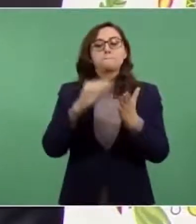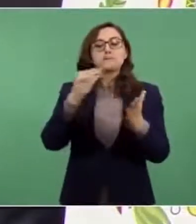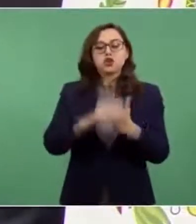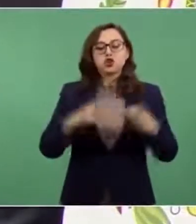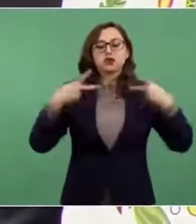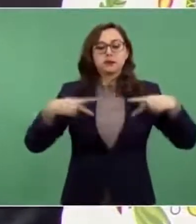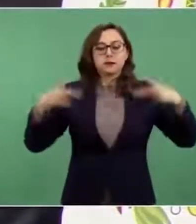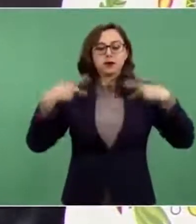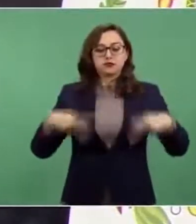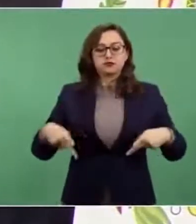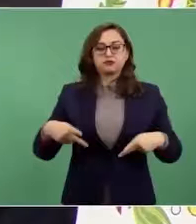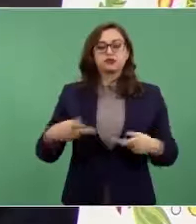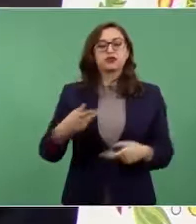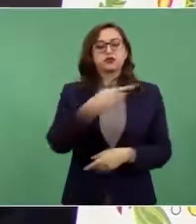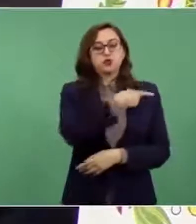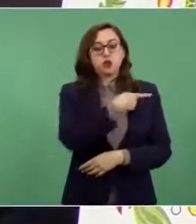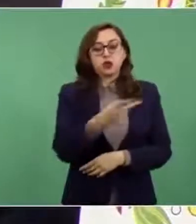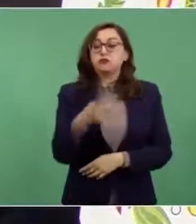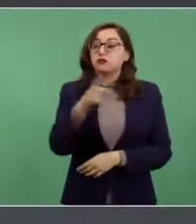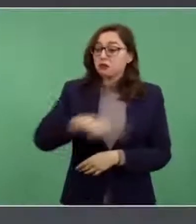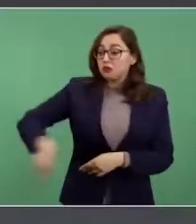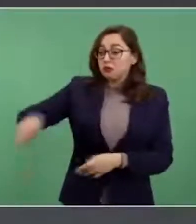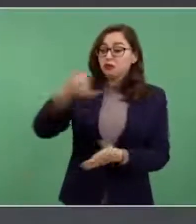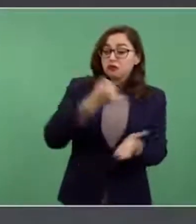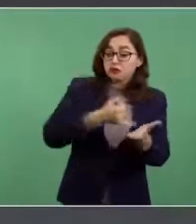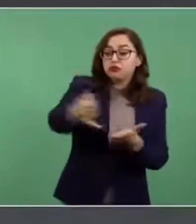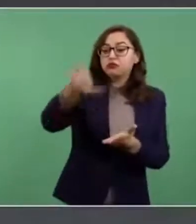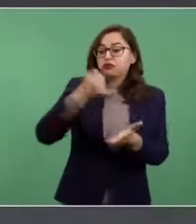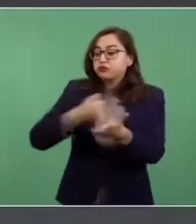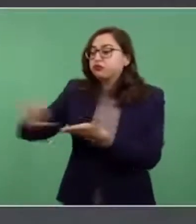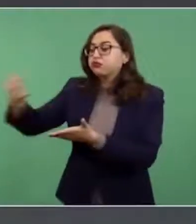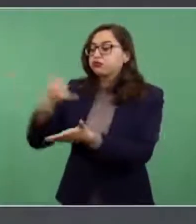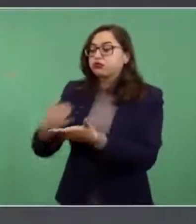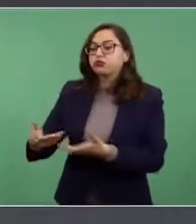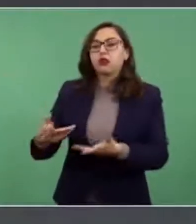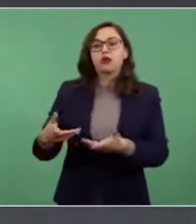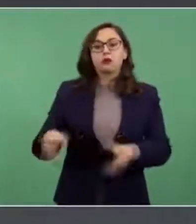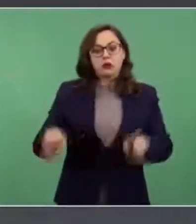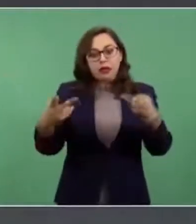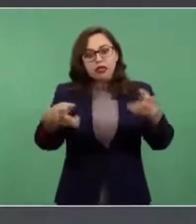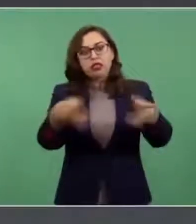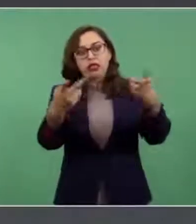país. Que coman los que nos dan de comer.